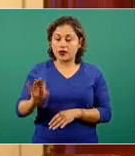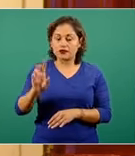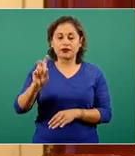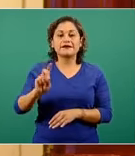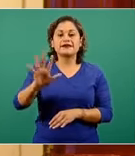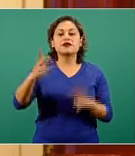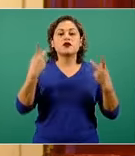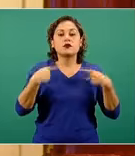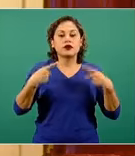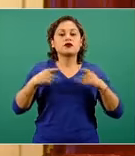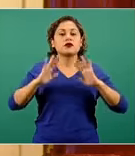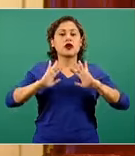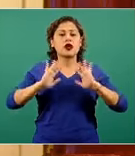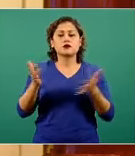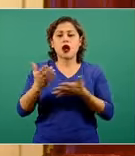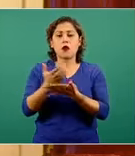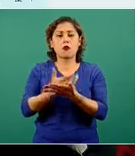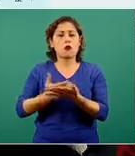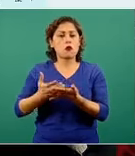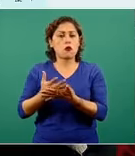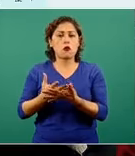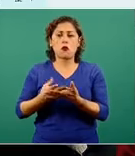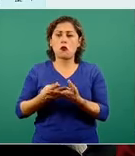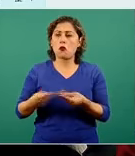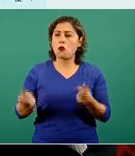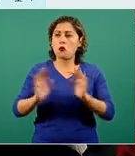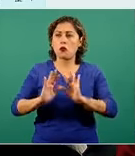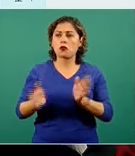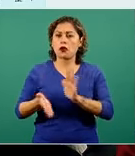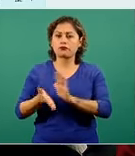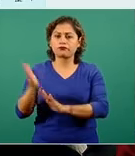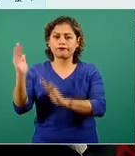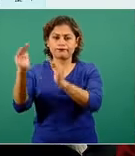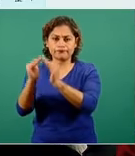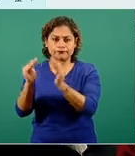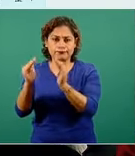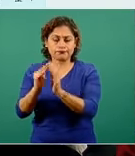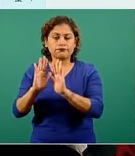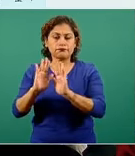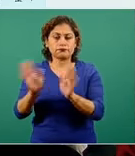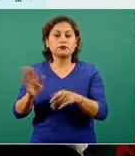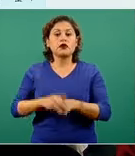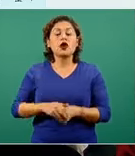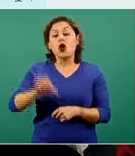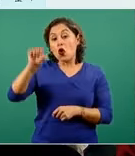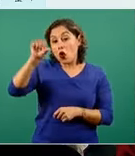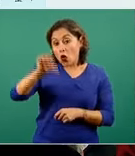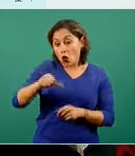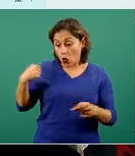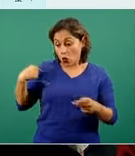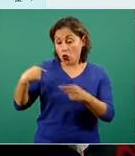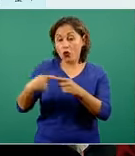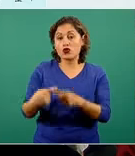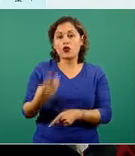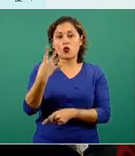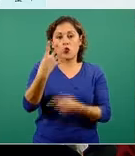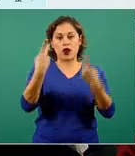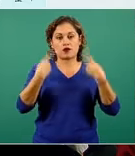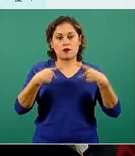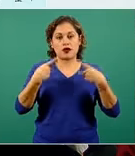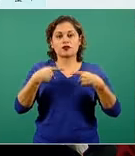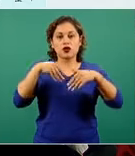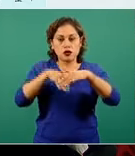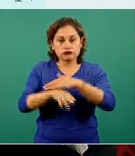tuvieron alta por mejoría, se recuperaron de las manifestaciones que tuvieron, y para el día de hoy solamente 4 continúan